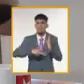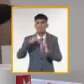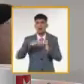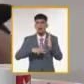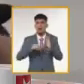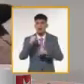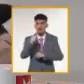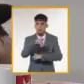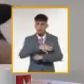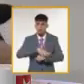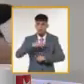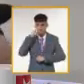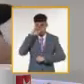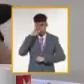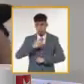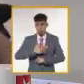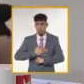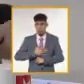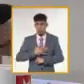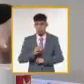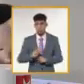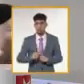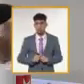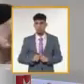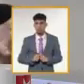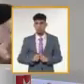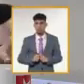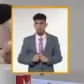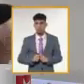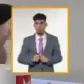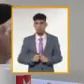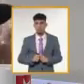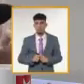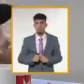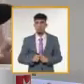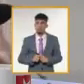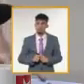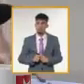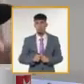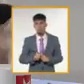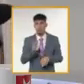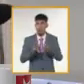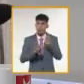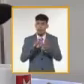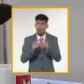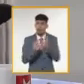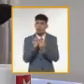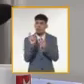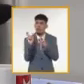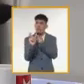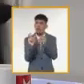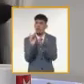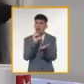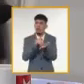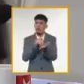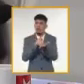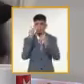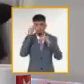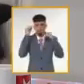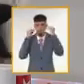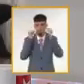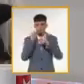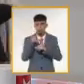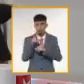nuestra sociedad, de nuestro proyecto de sociedad, pues más aún encontramos elementos que son preocupantes, ¿no? Porque uno cuando analiza el